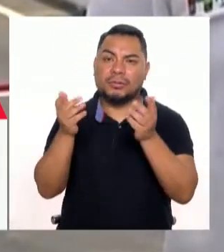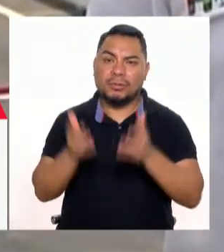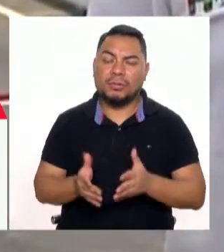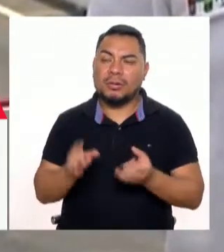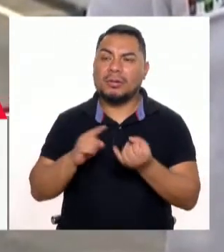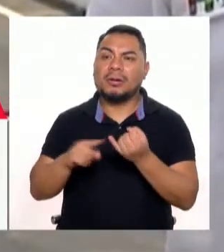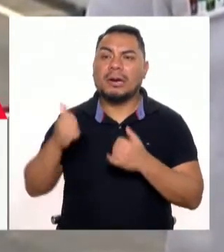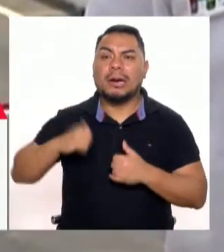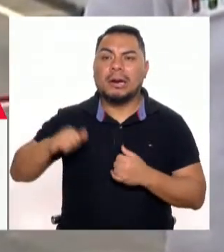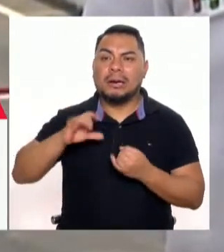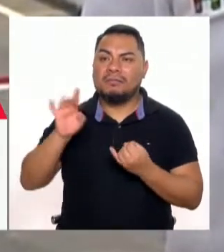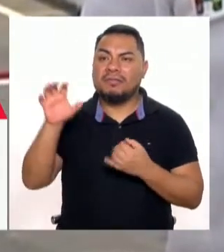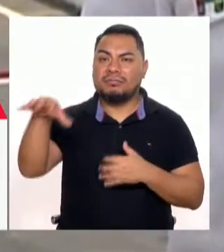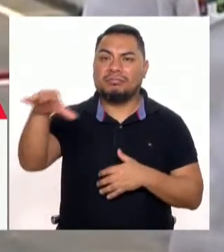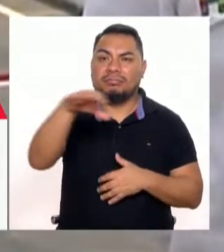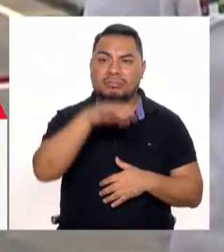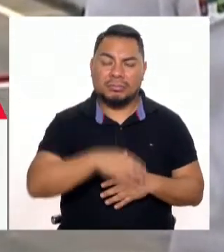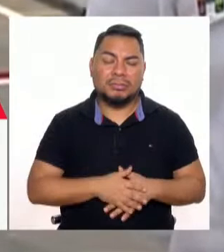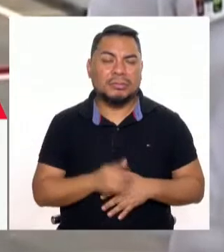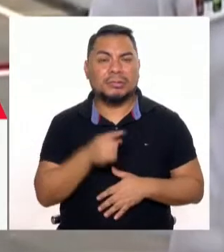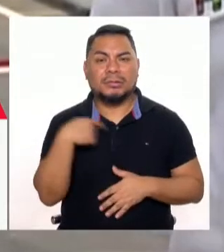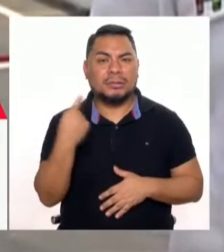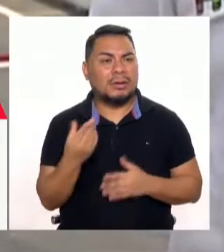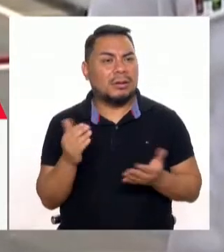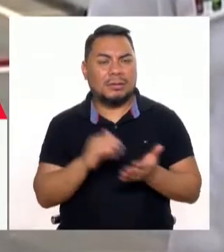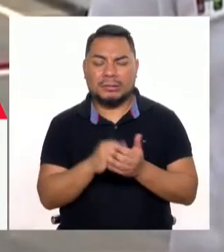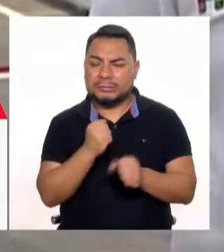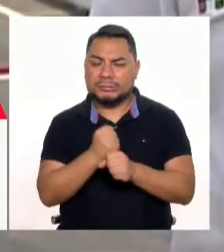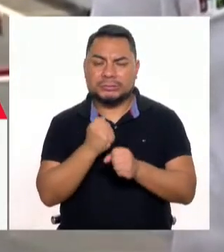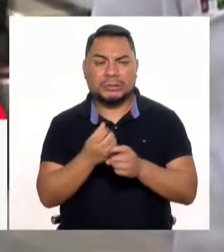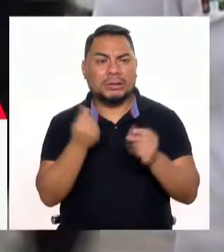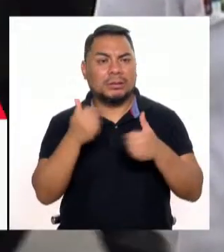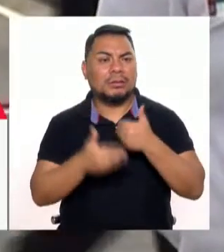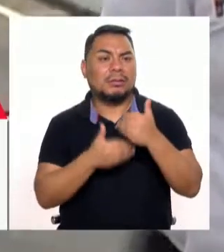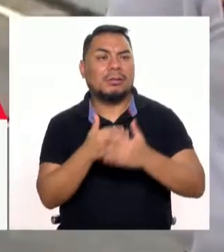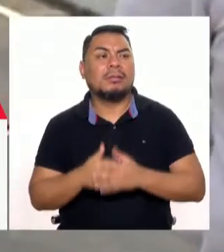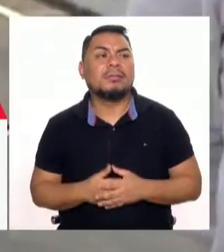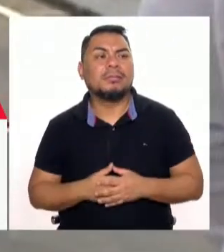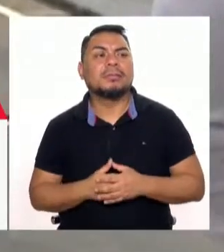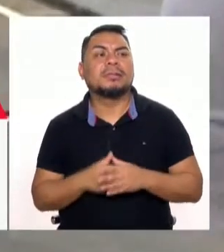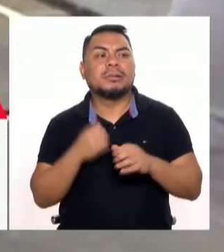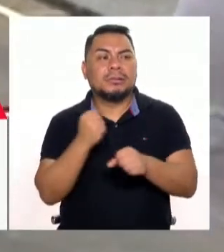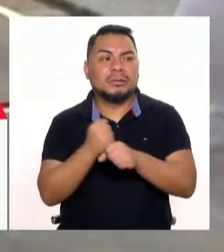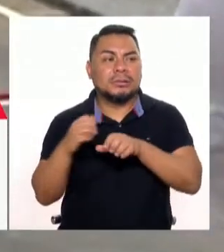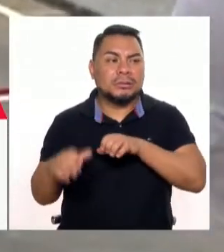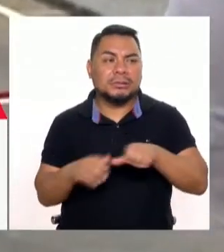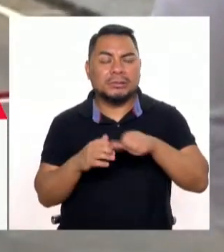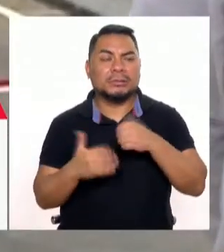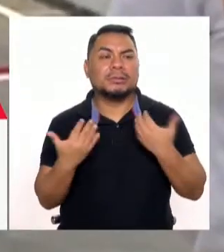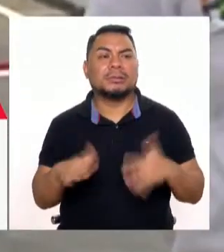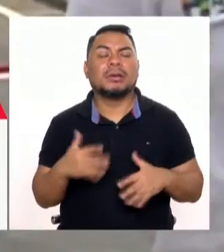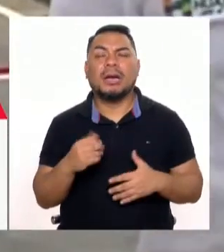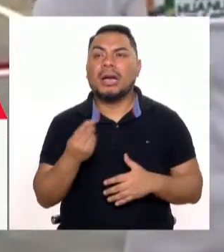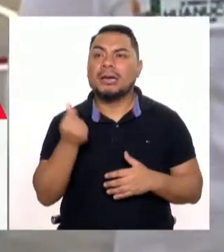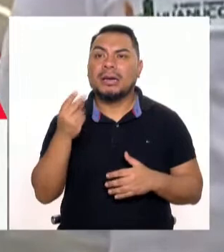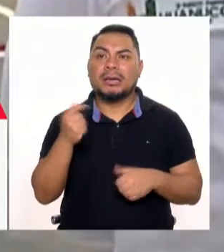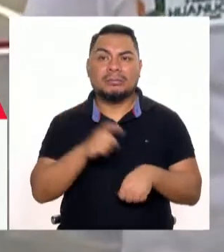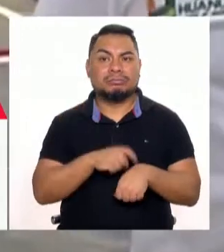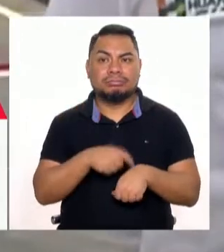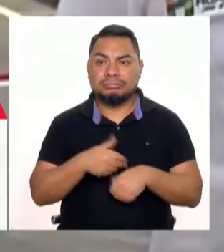y alcaldes vamos más rápido en la ejecución el tiempo apremia